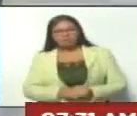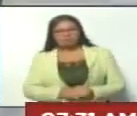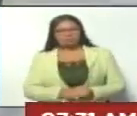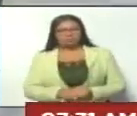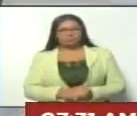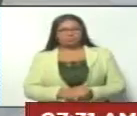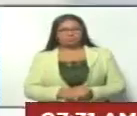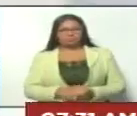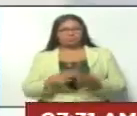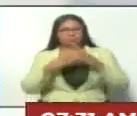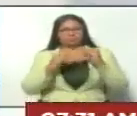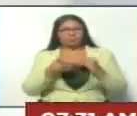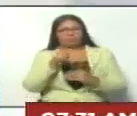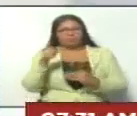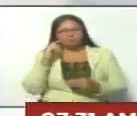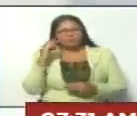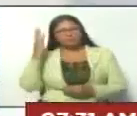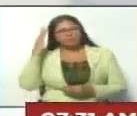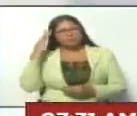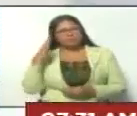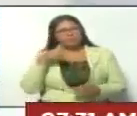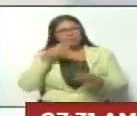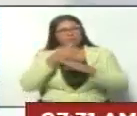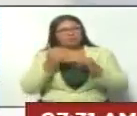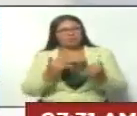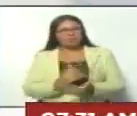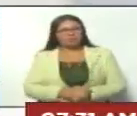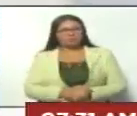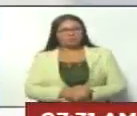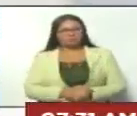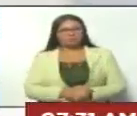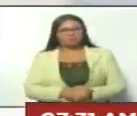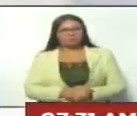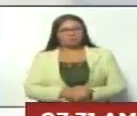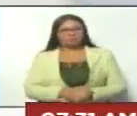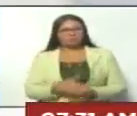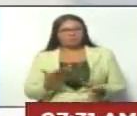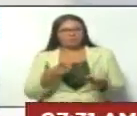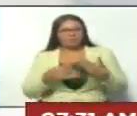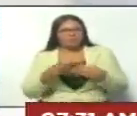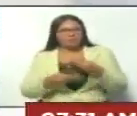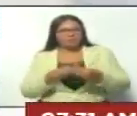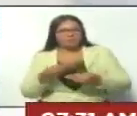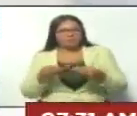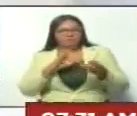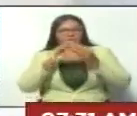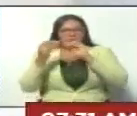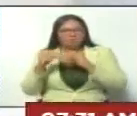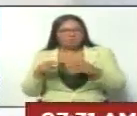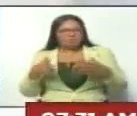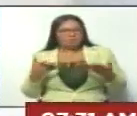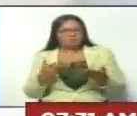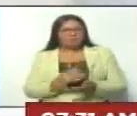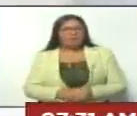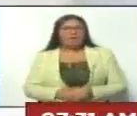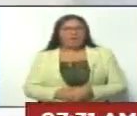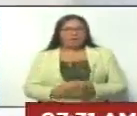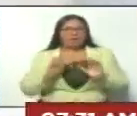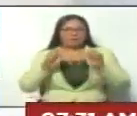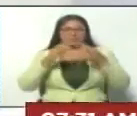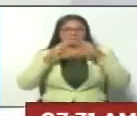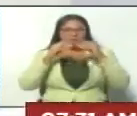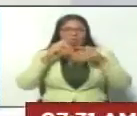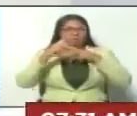todo el mundo sabía que estaba ahí, pero una de las, claro, cosas que vemos es que, bueno, hasta, claro, ¿qué vamos a hacer con la escultura? Entonces, bueno, se comienza todo un proceso